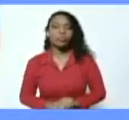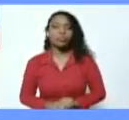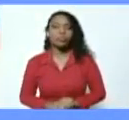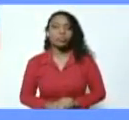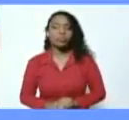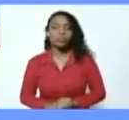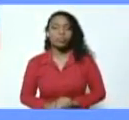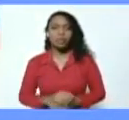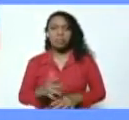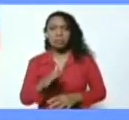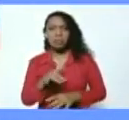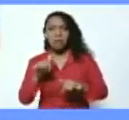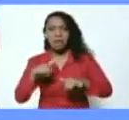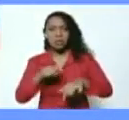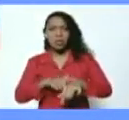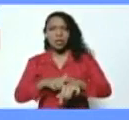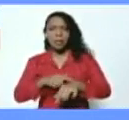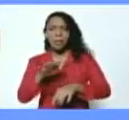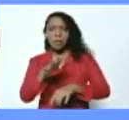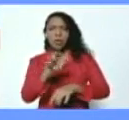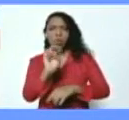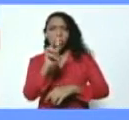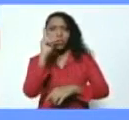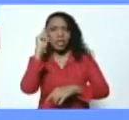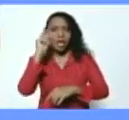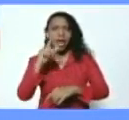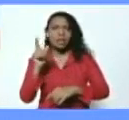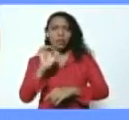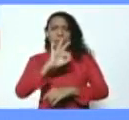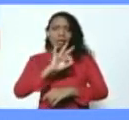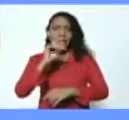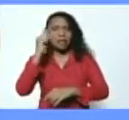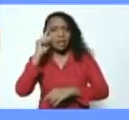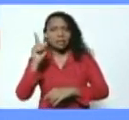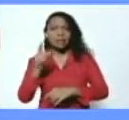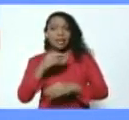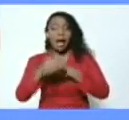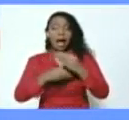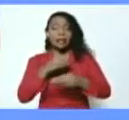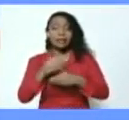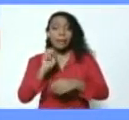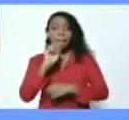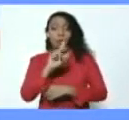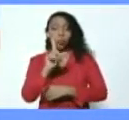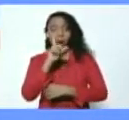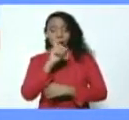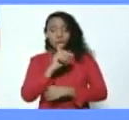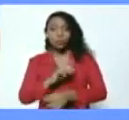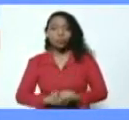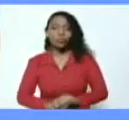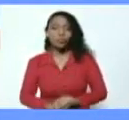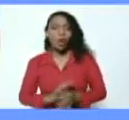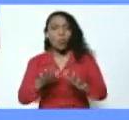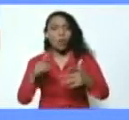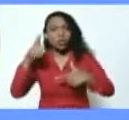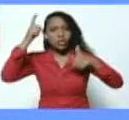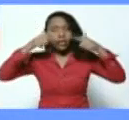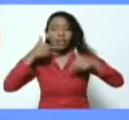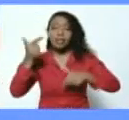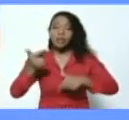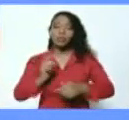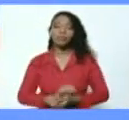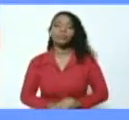En estos días, pues, dentro de dos días, tres días, se cumplen 21 años. Cuando Chávez dijo esto,